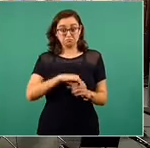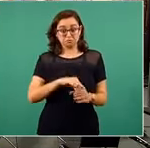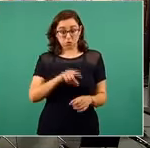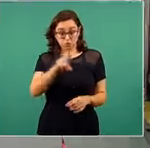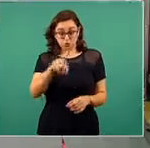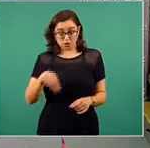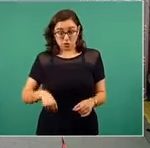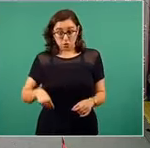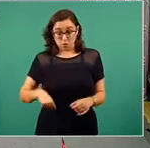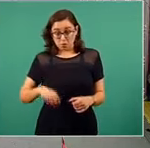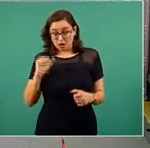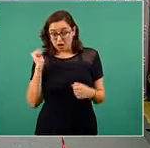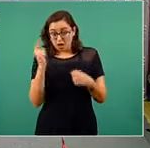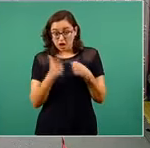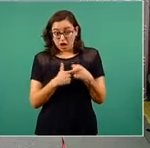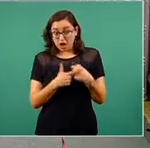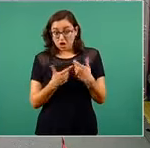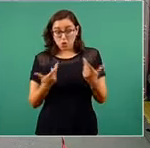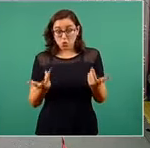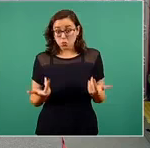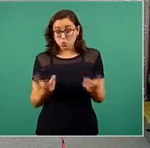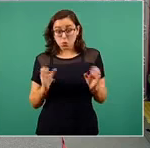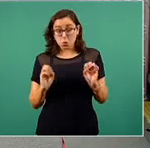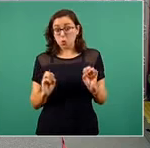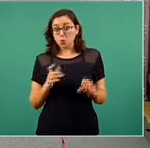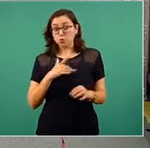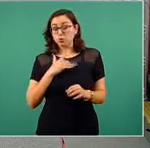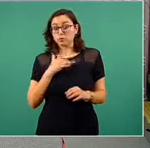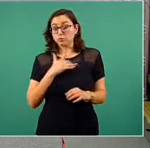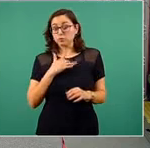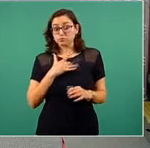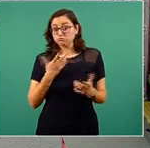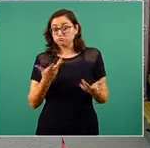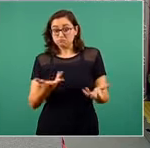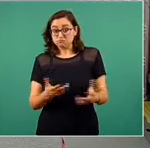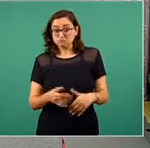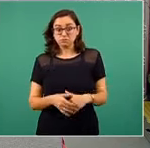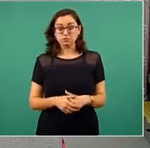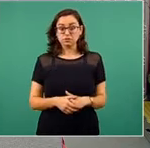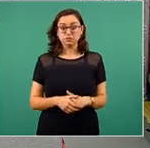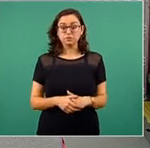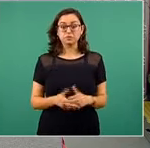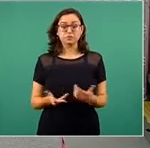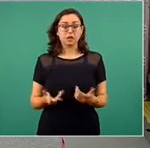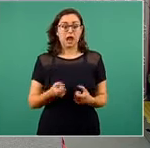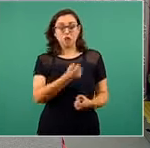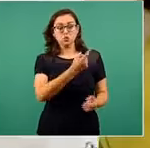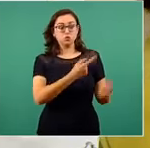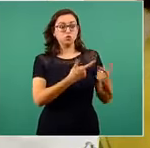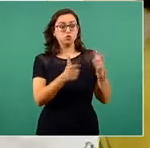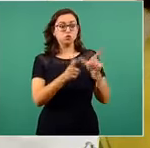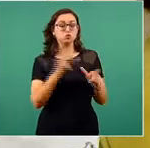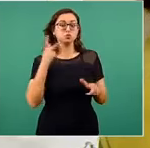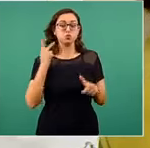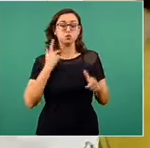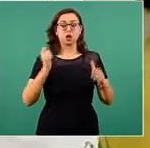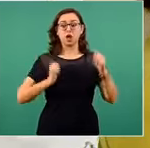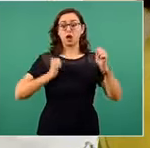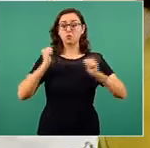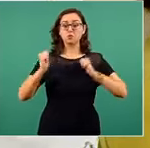en el manejo de la pandemia o fue utilizada como moneda de cambio por parte de los partidos políticos